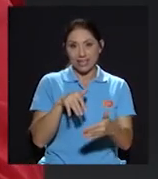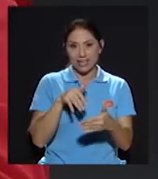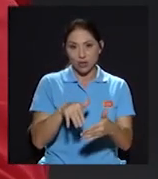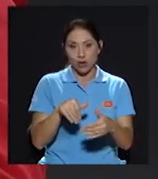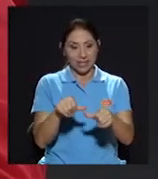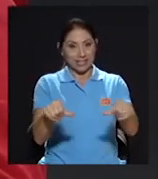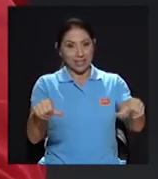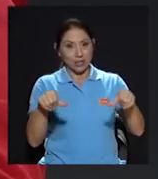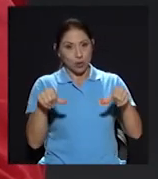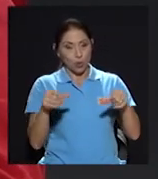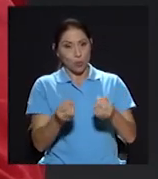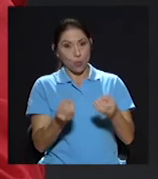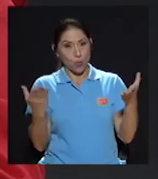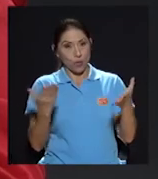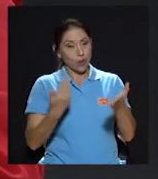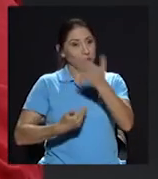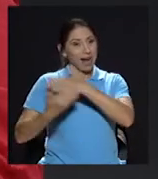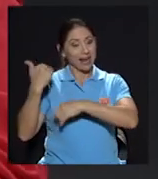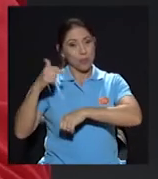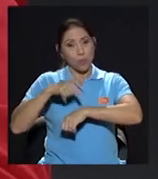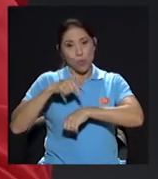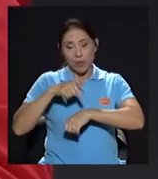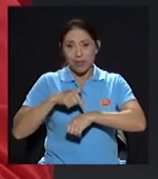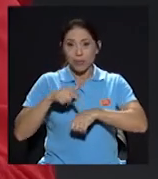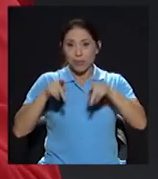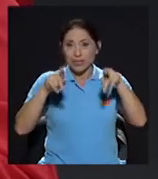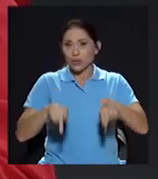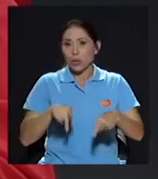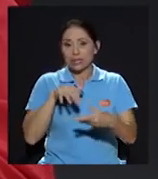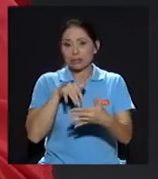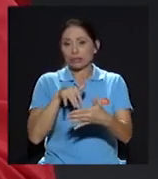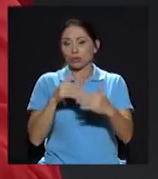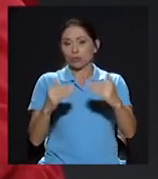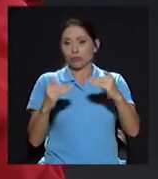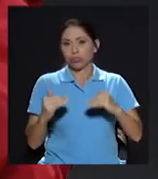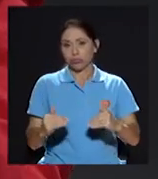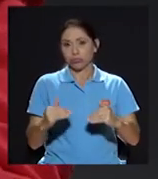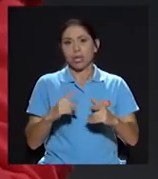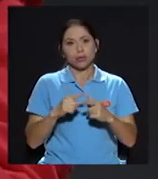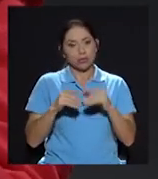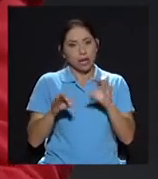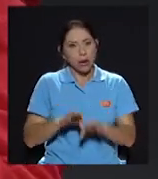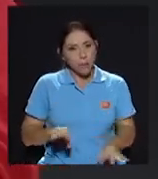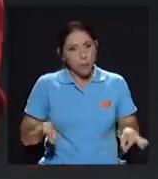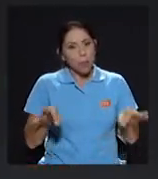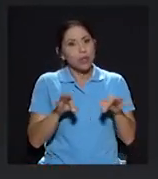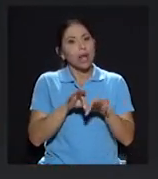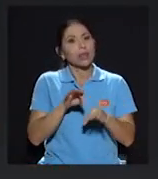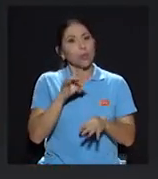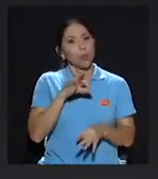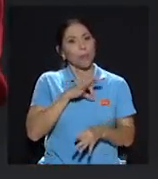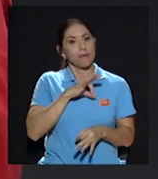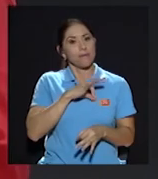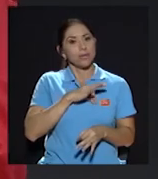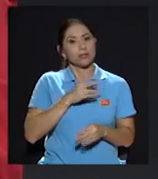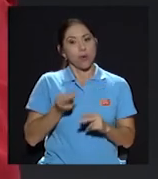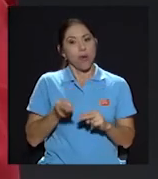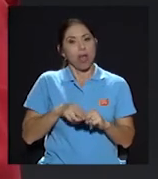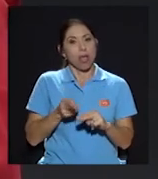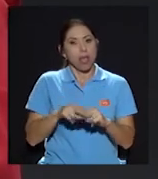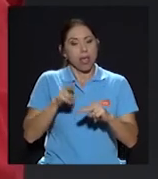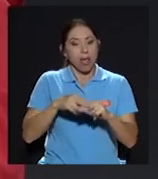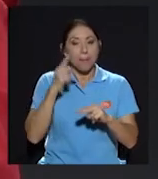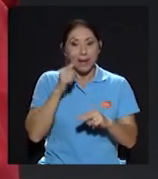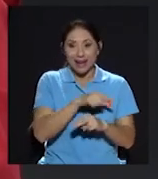tenía una baja profesionalización y era importante generar algún incentivo para la que la gente siguiera